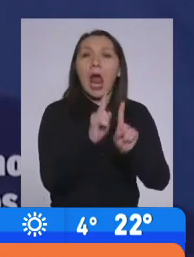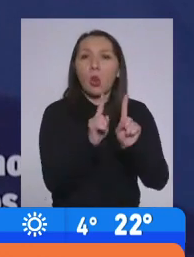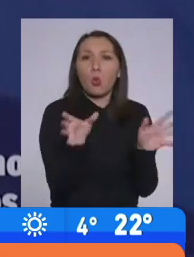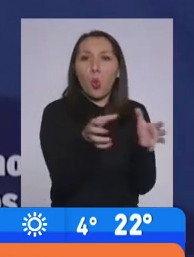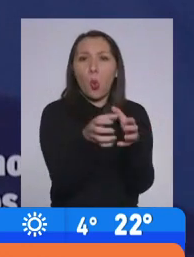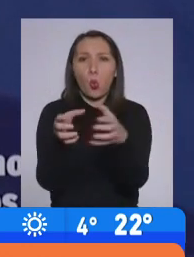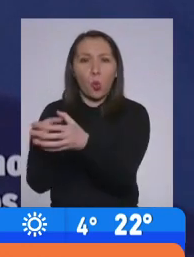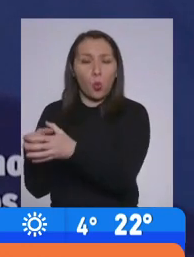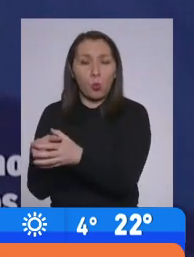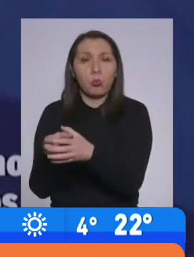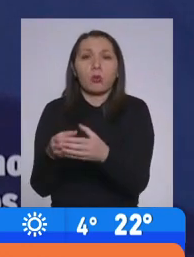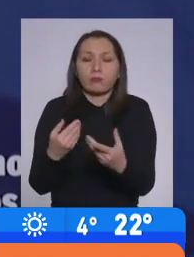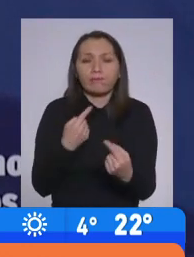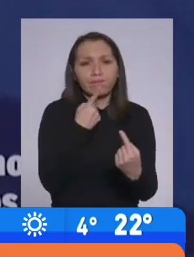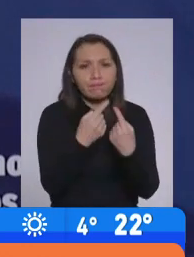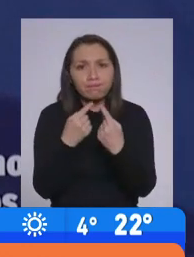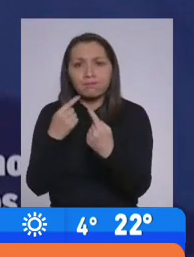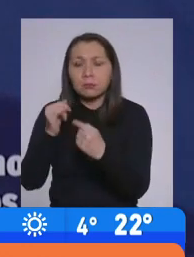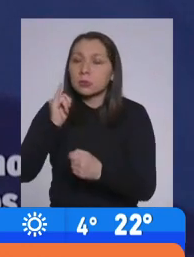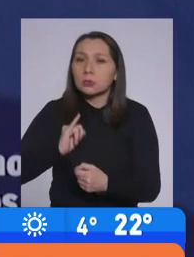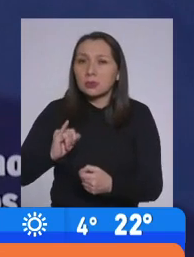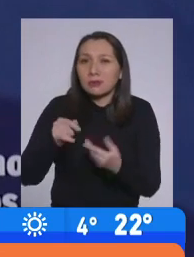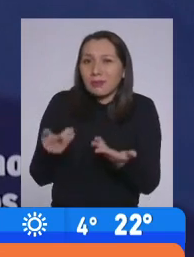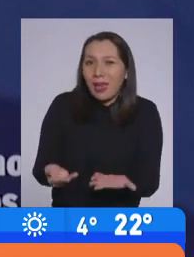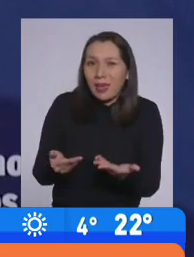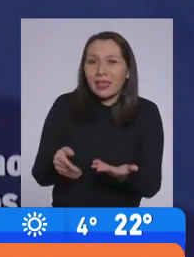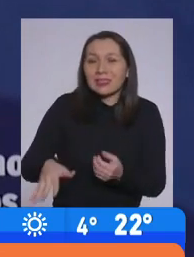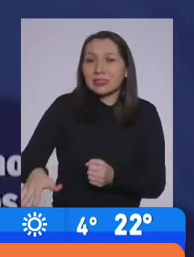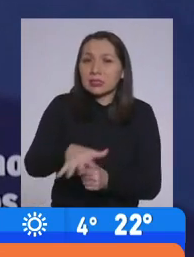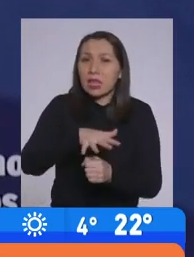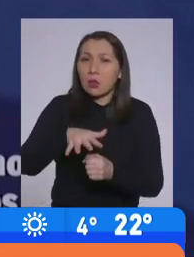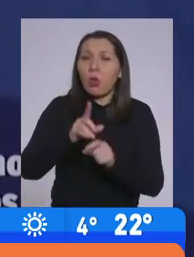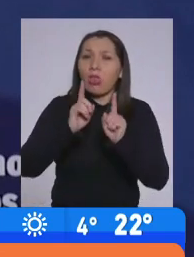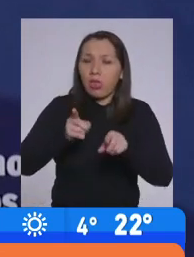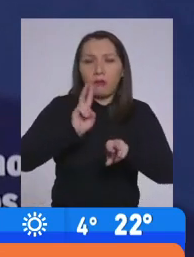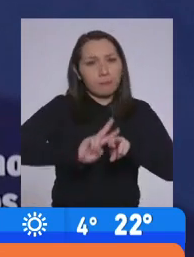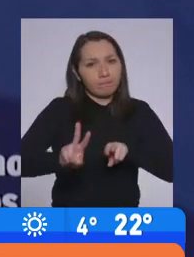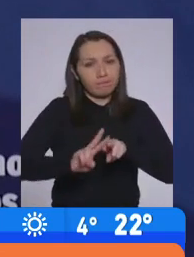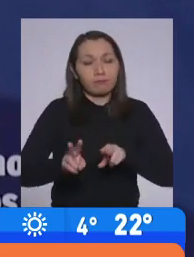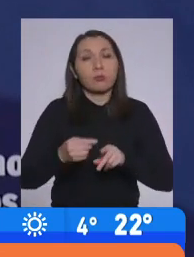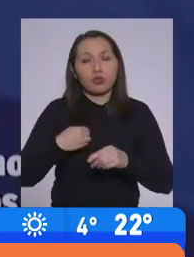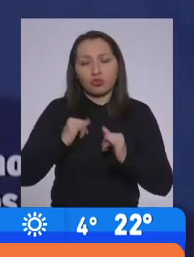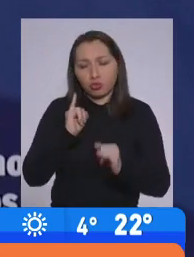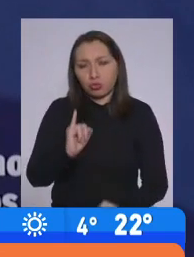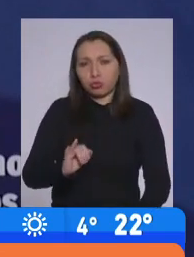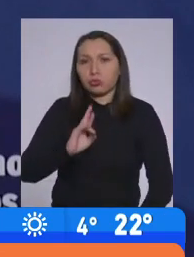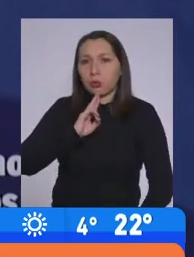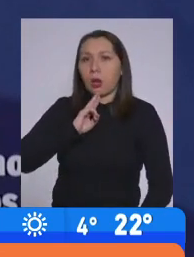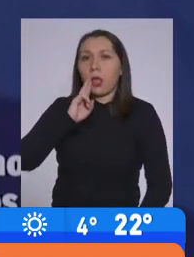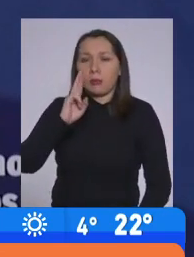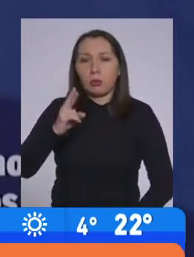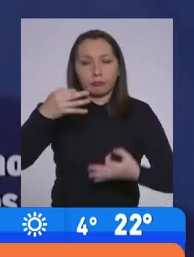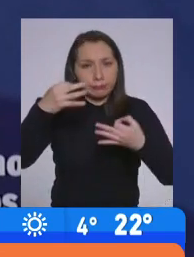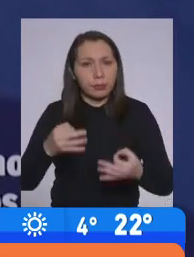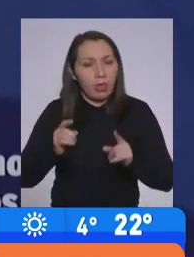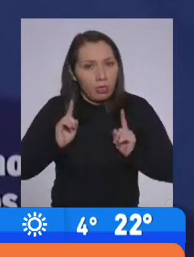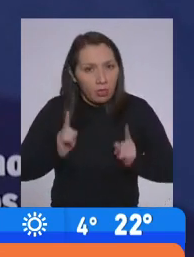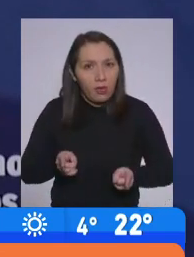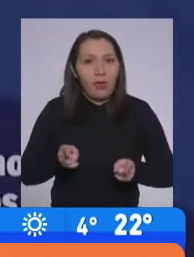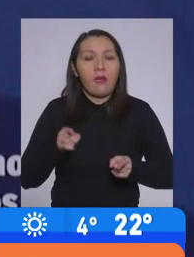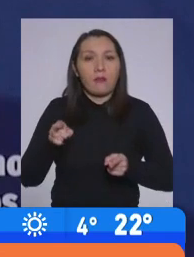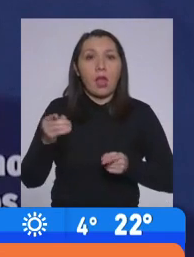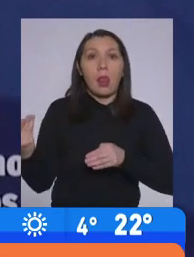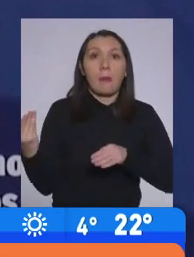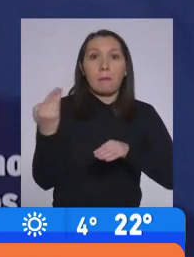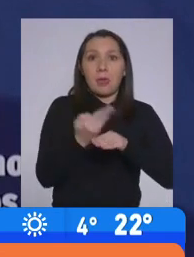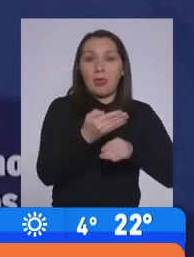los grupos y obviamente que esta situación debe ser corregida vamos a responder como corresponde a los